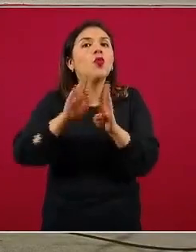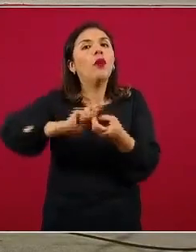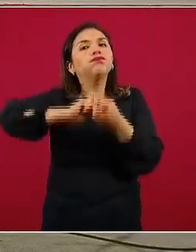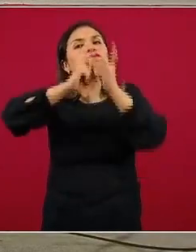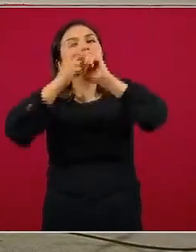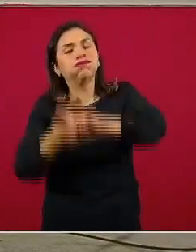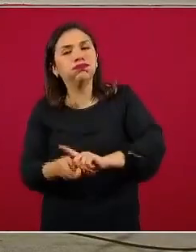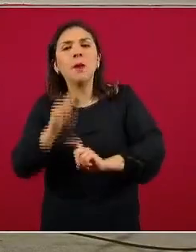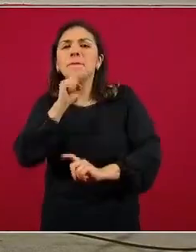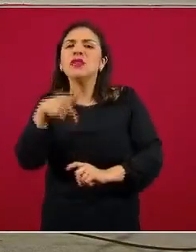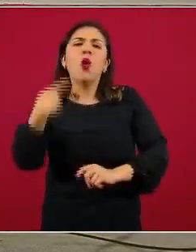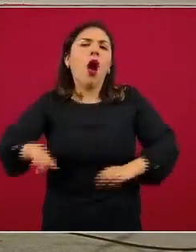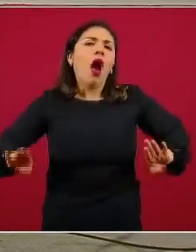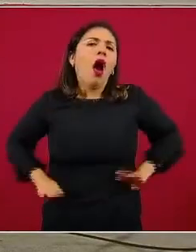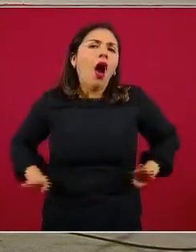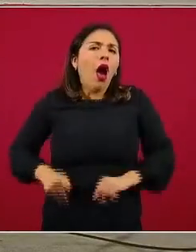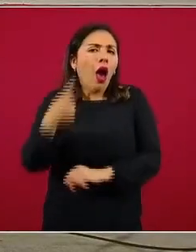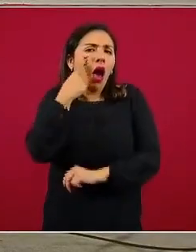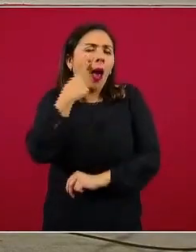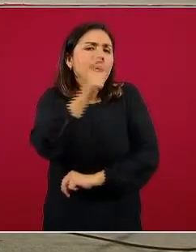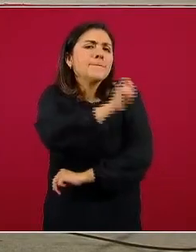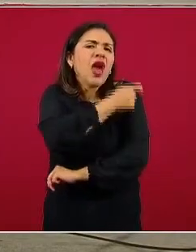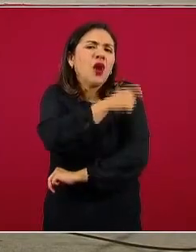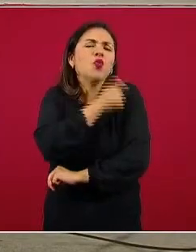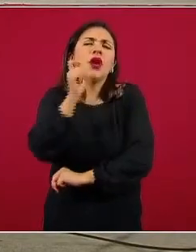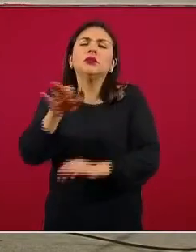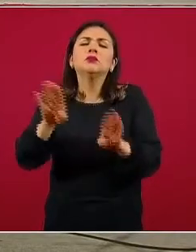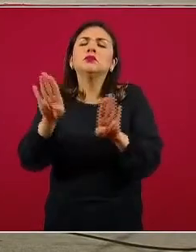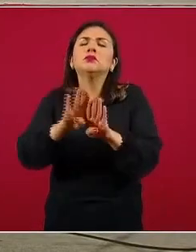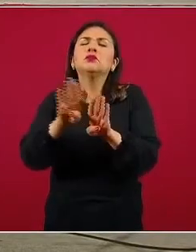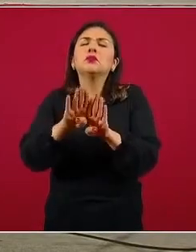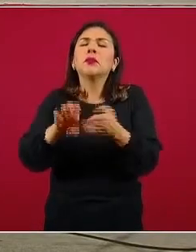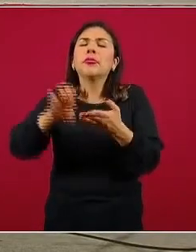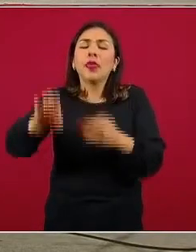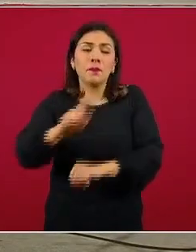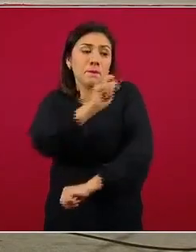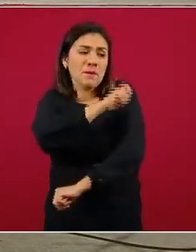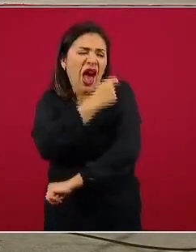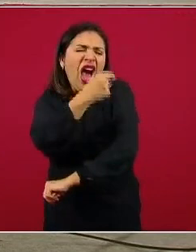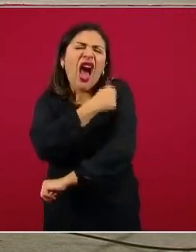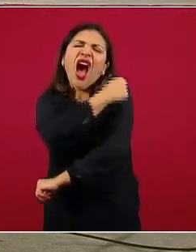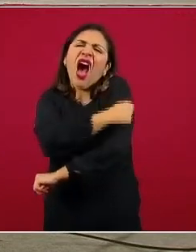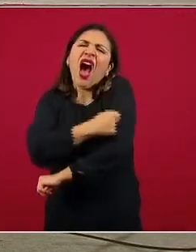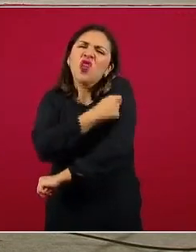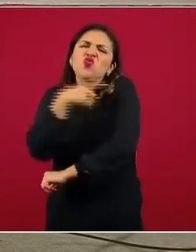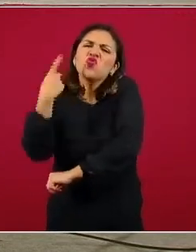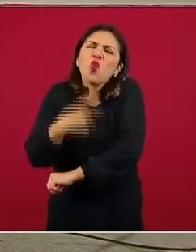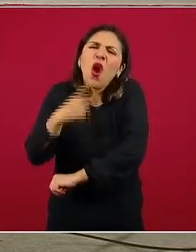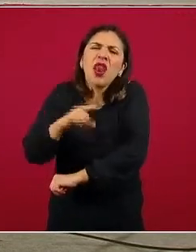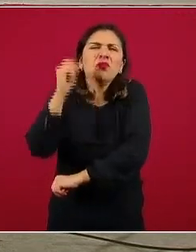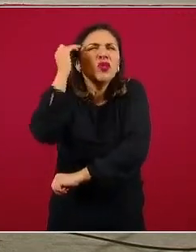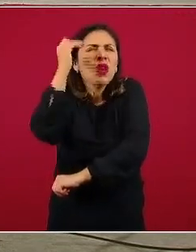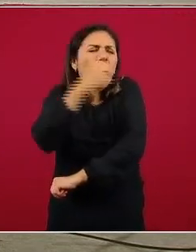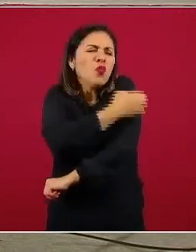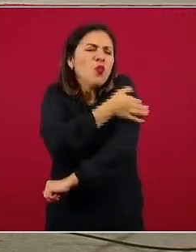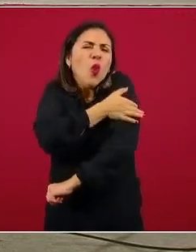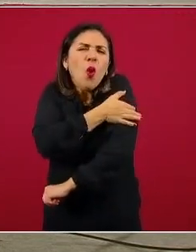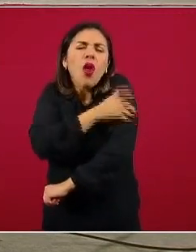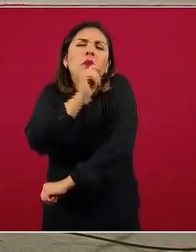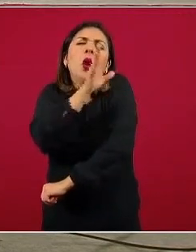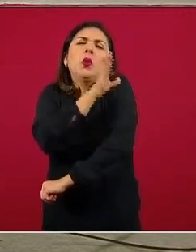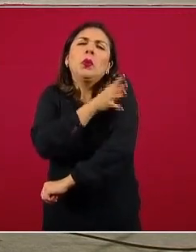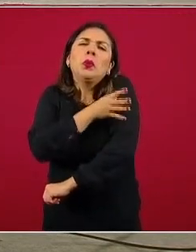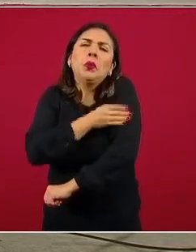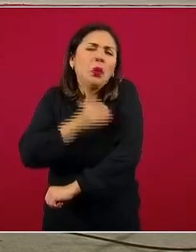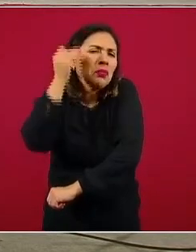que son propios de la vacuna, que normalmente son locales, es decir, en el lugar de la aplicación, son temporales, se reducen